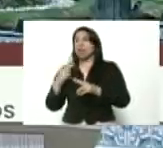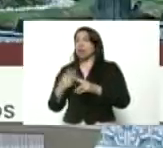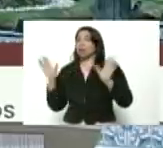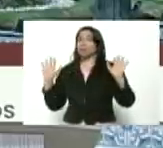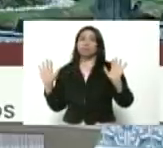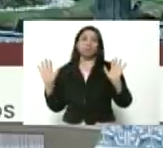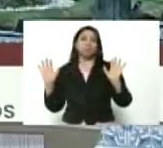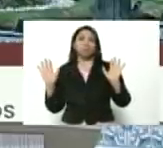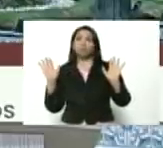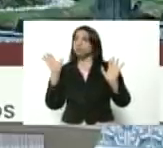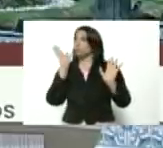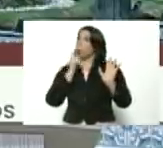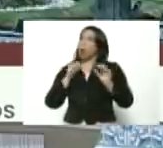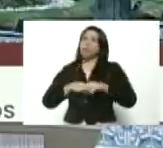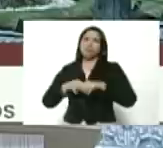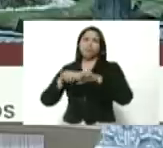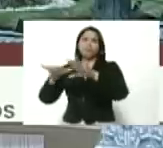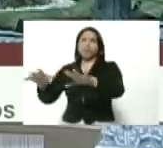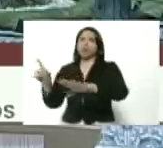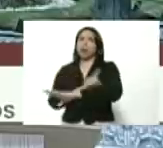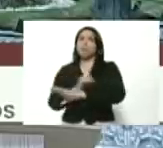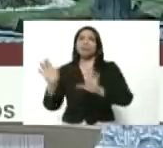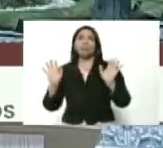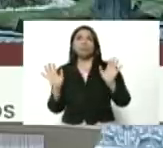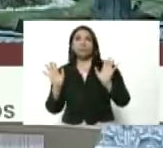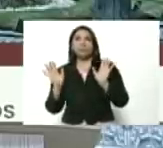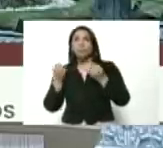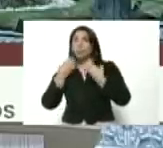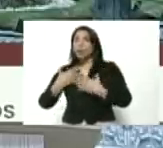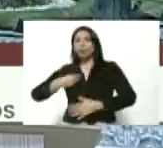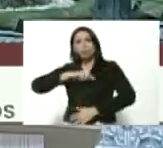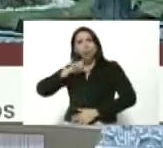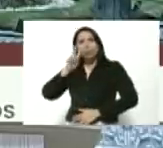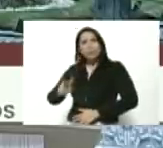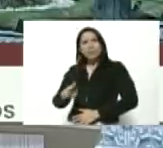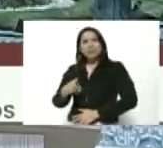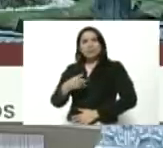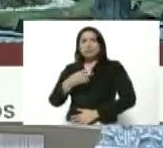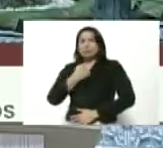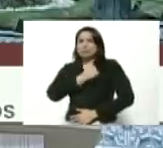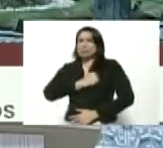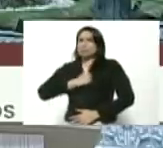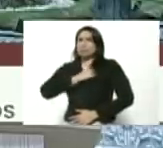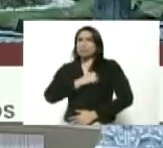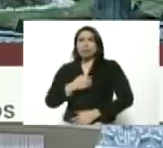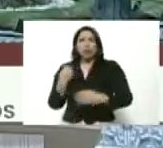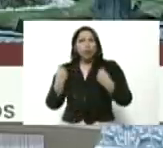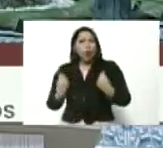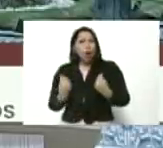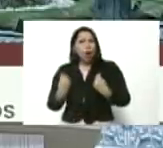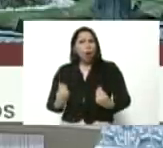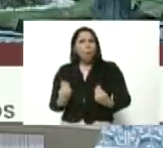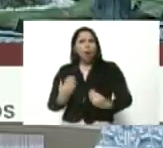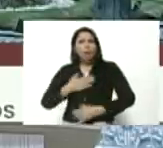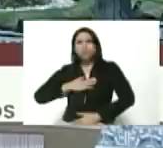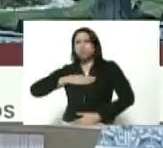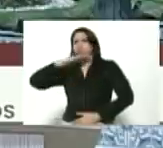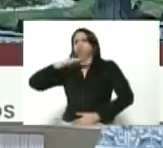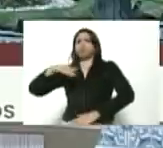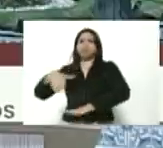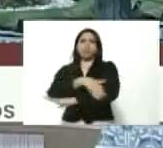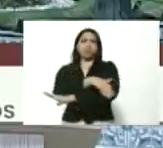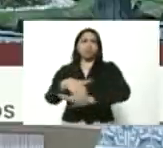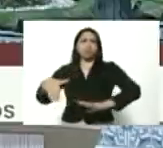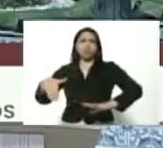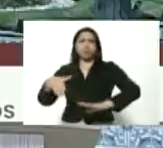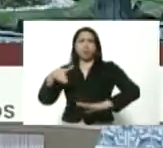que no se contagia rápidamente y bueno hemos visto con mucha tristeza como están desbordados en las calles